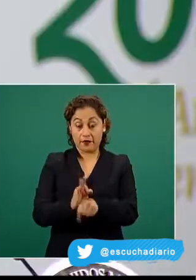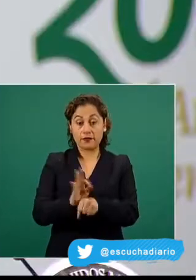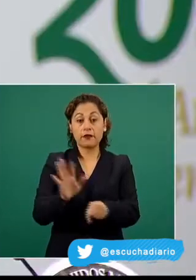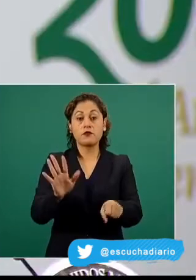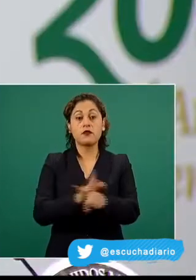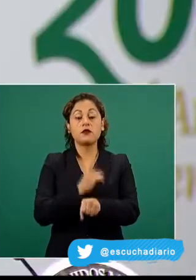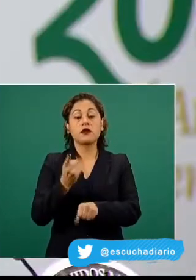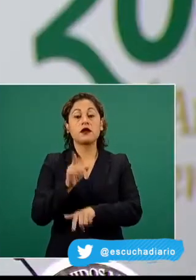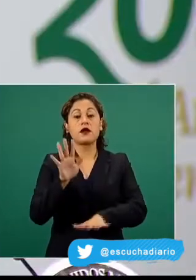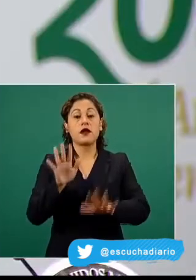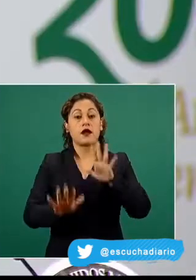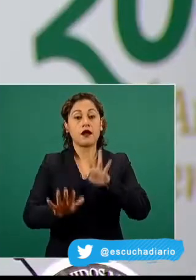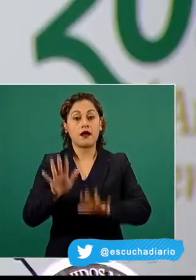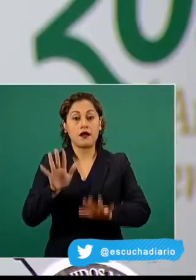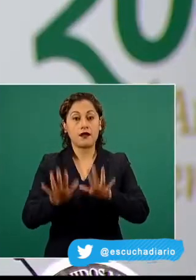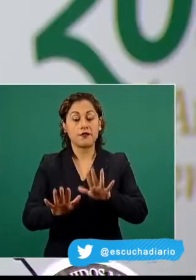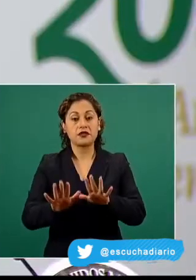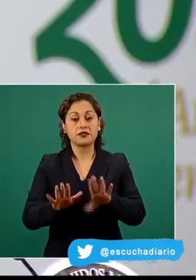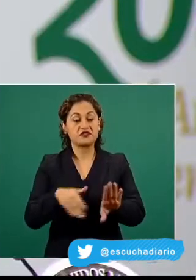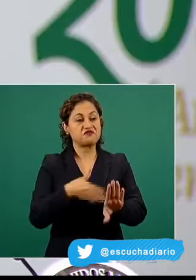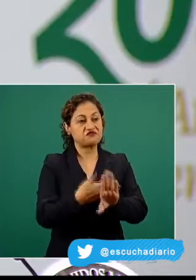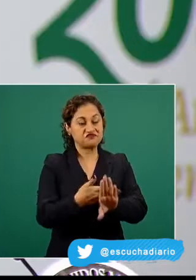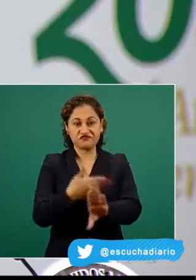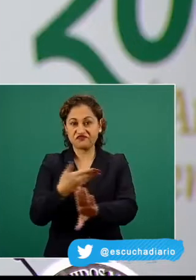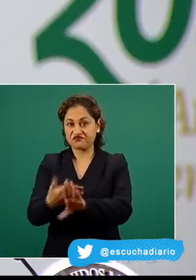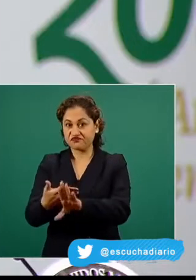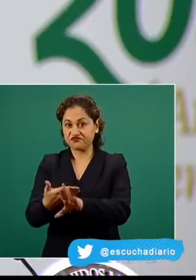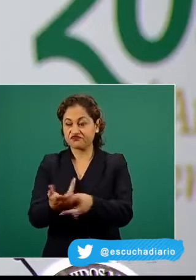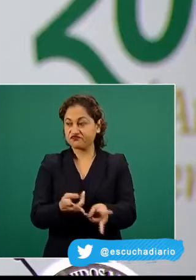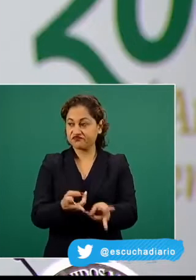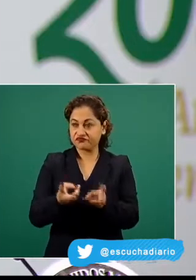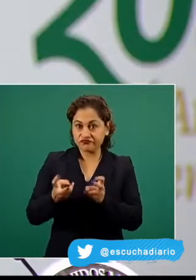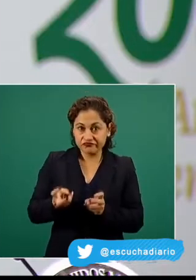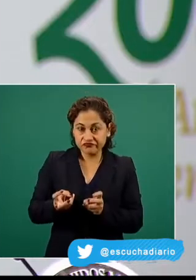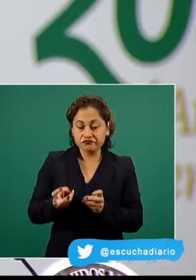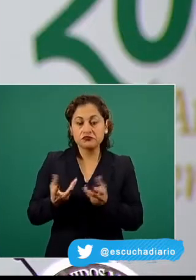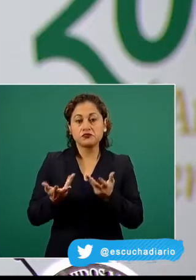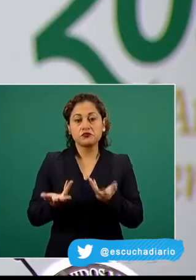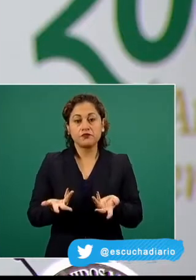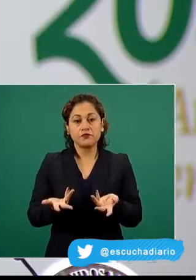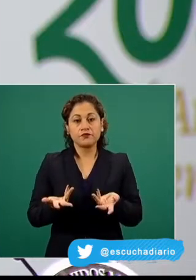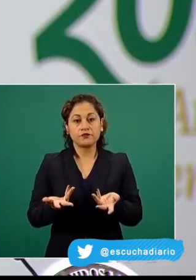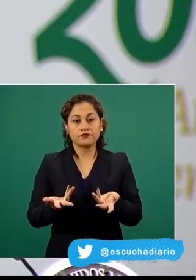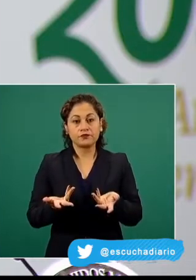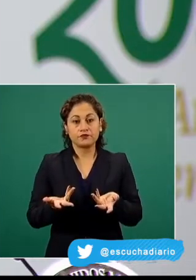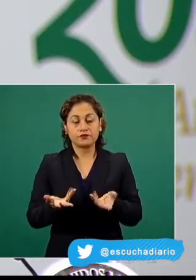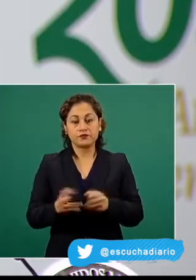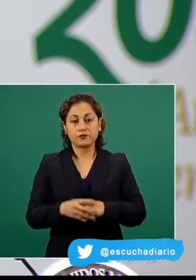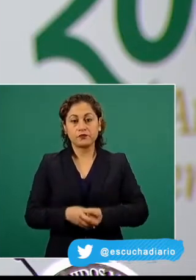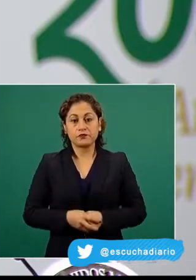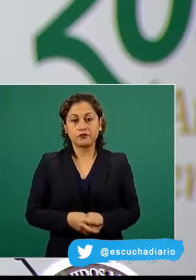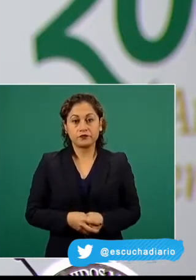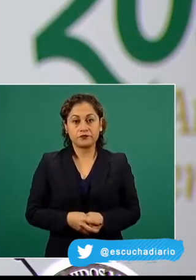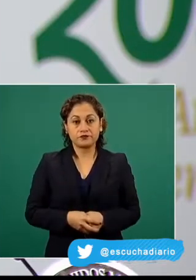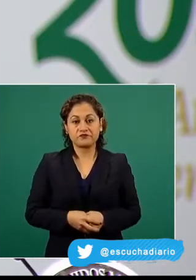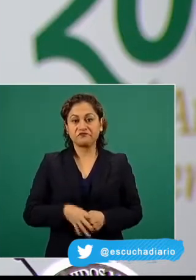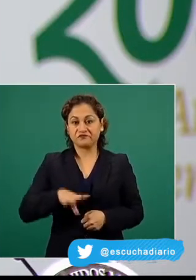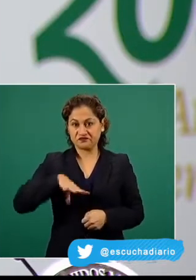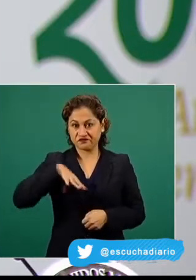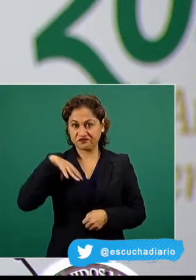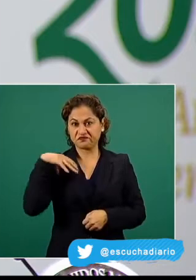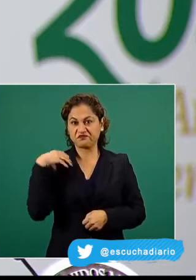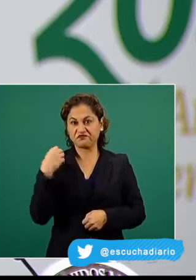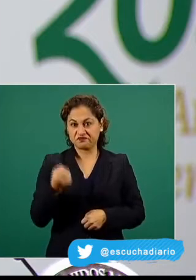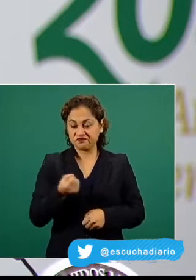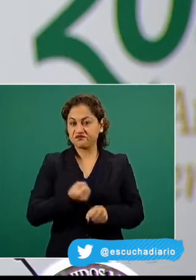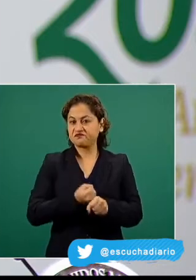de 40.574 millones de dólares, lo que significó un incremento del 11.3%. Y aprovecha para solicitar a